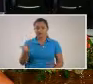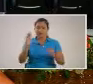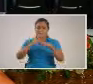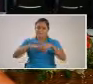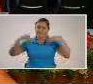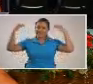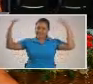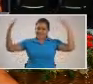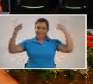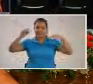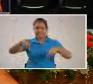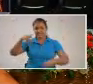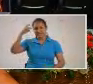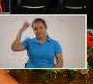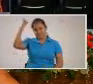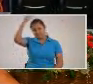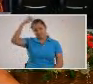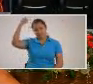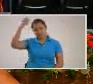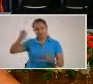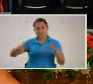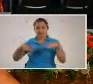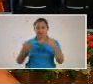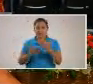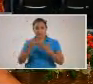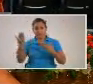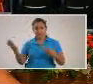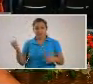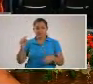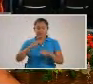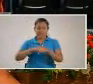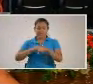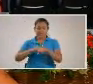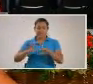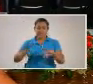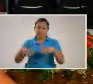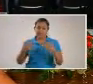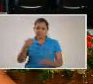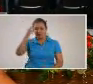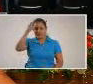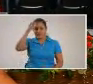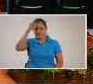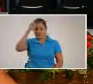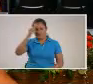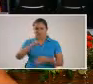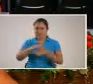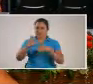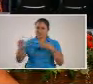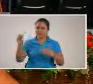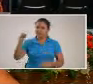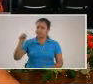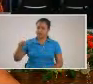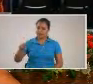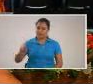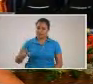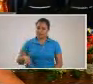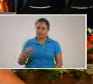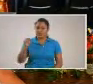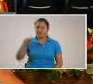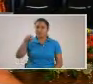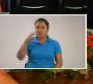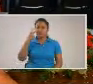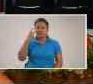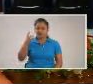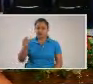estas profecías conforme pasa el tiempo y conforme vamos entendiendo los eventos actuales. Porque si usted se da